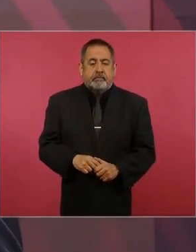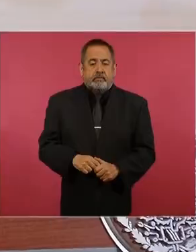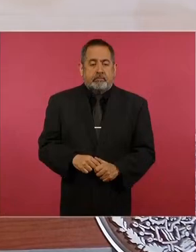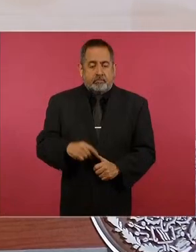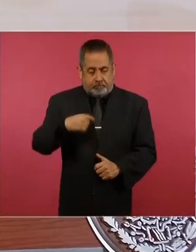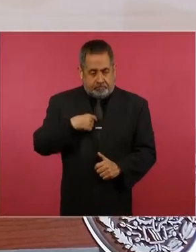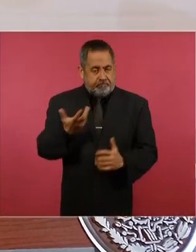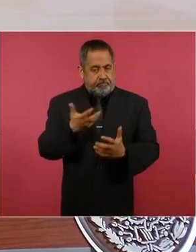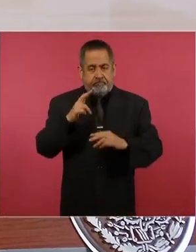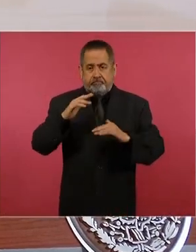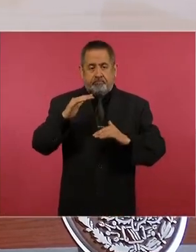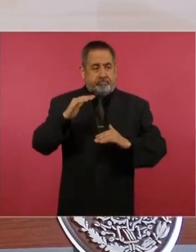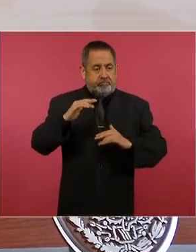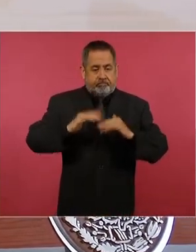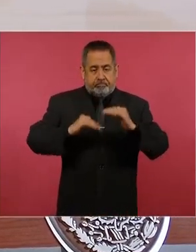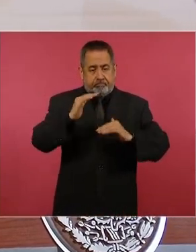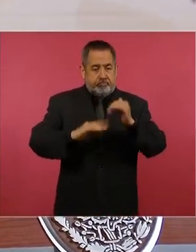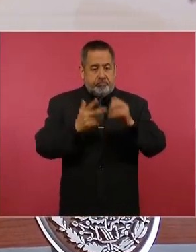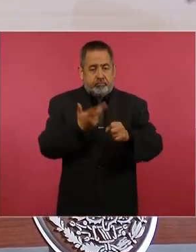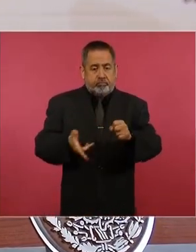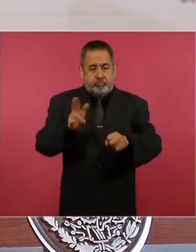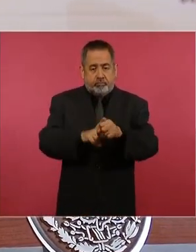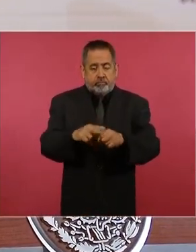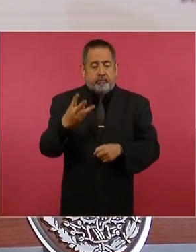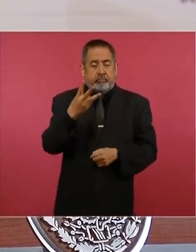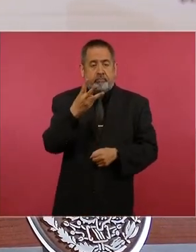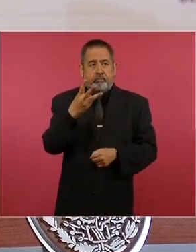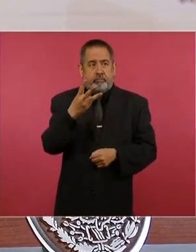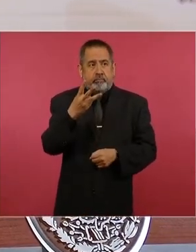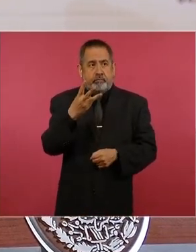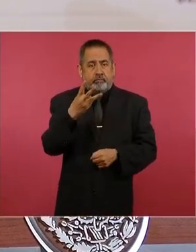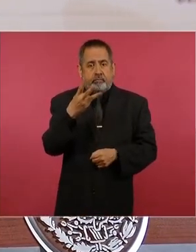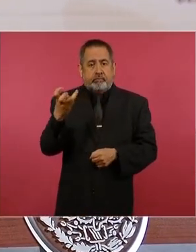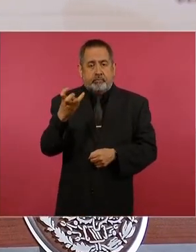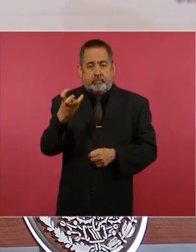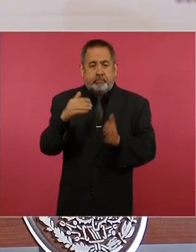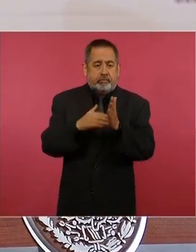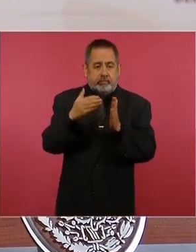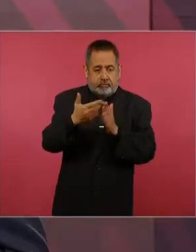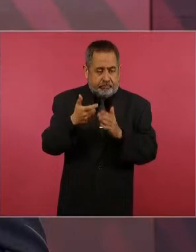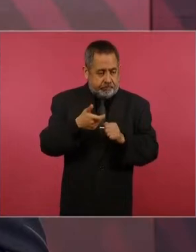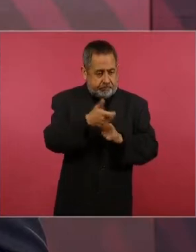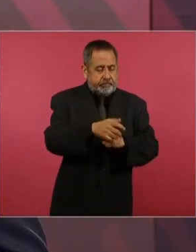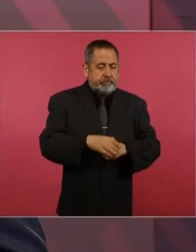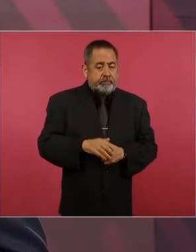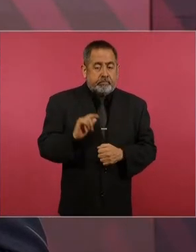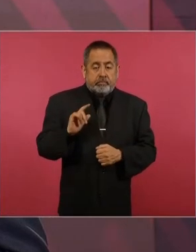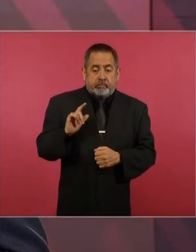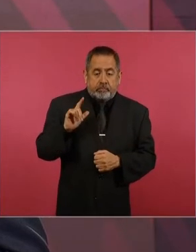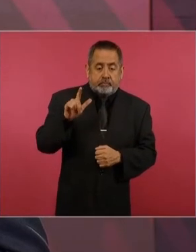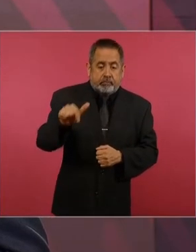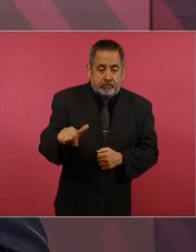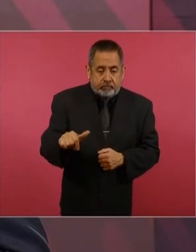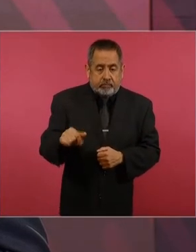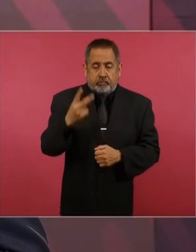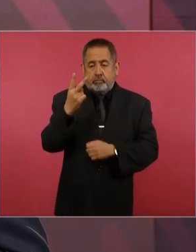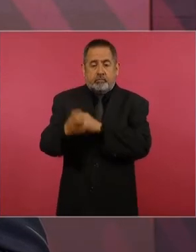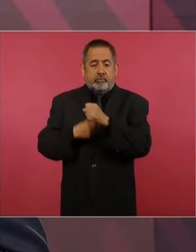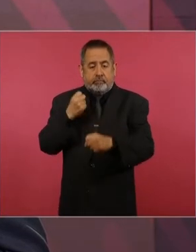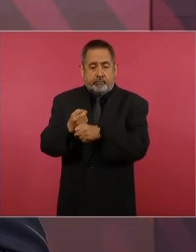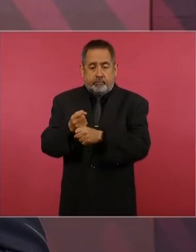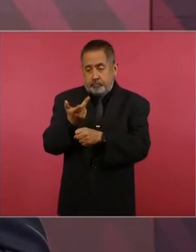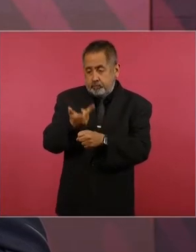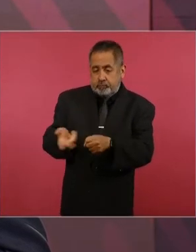Hacemos ese hospital, 300 millones de pesos, 150 camas, y como a los dos años hacen un